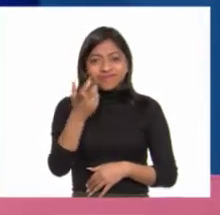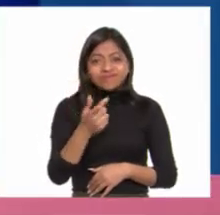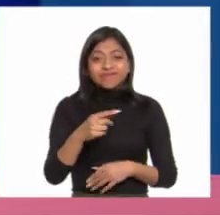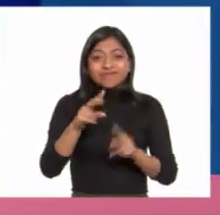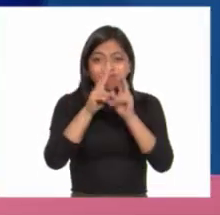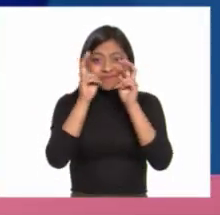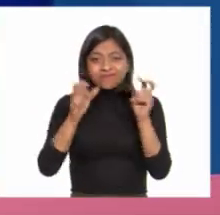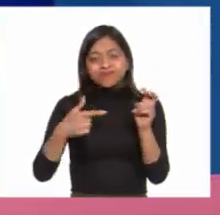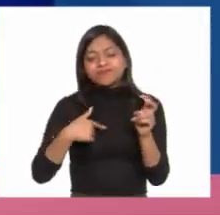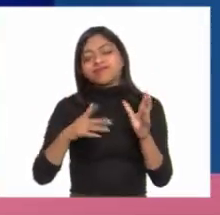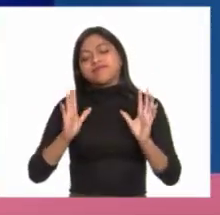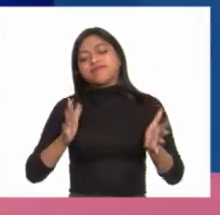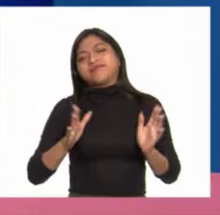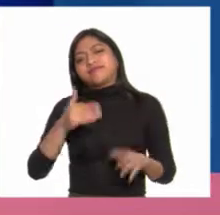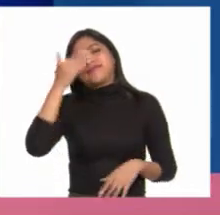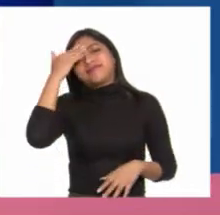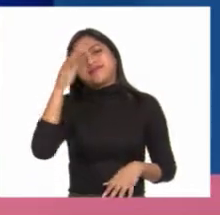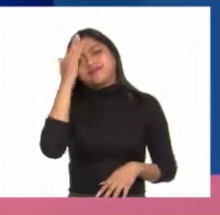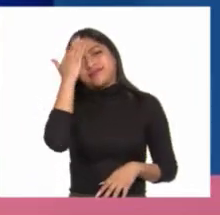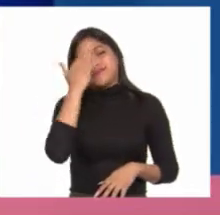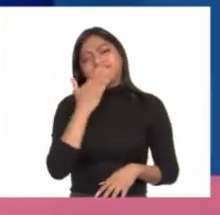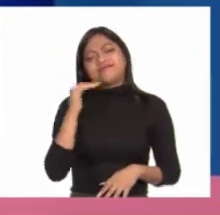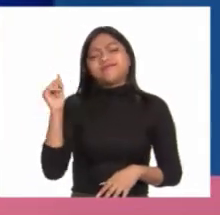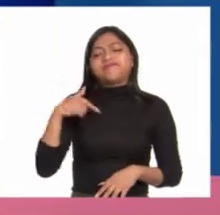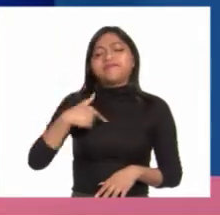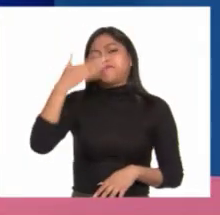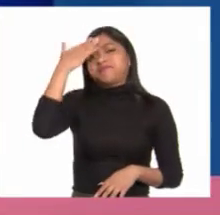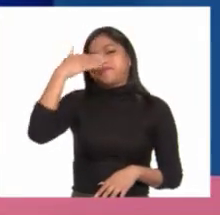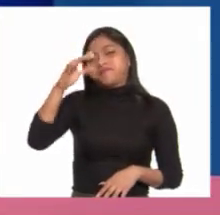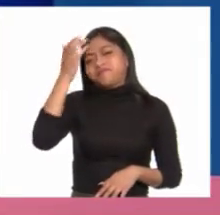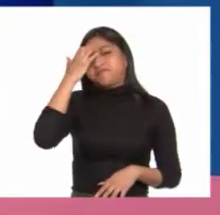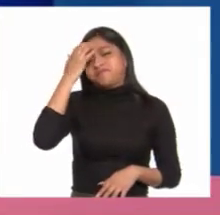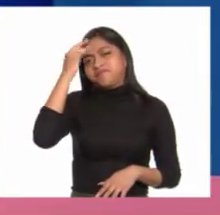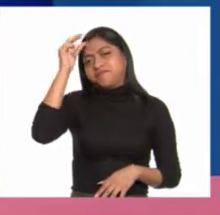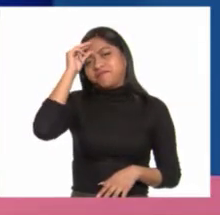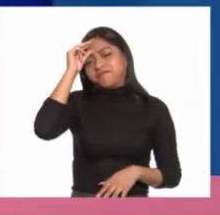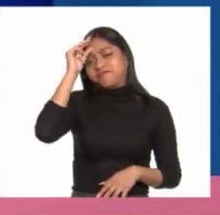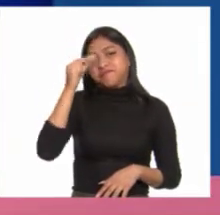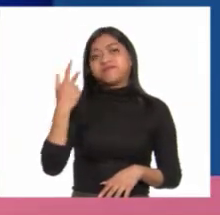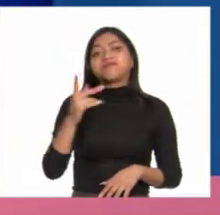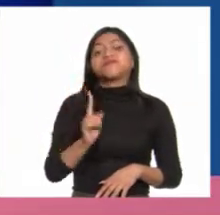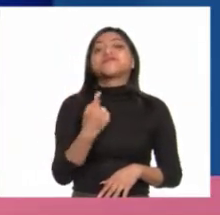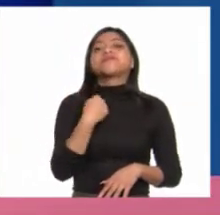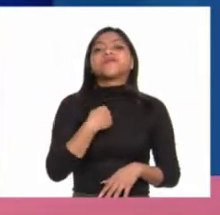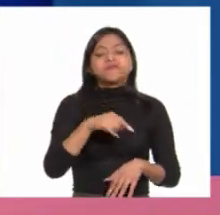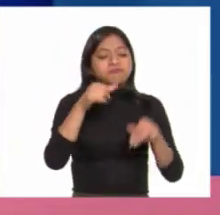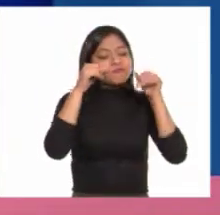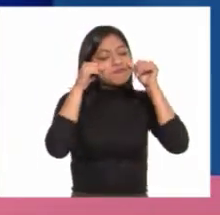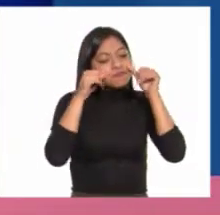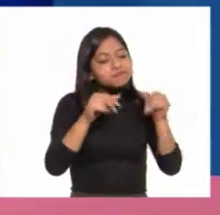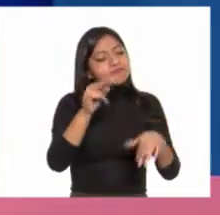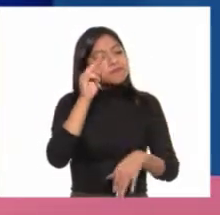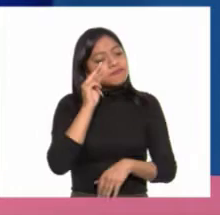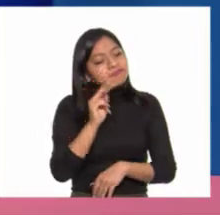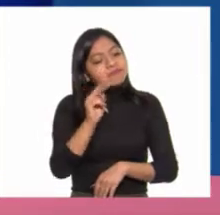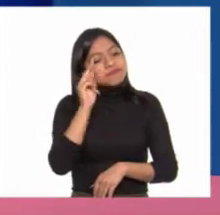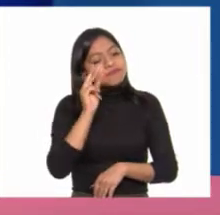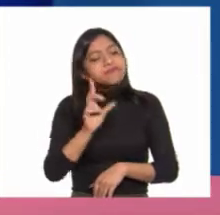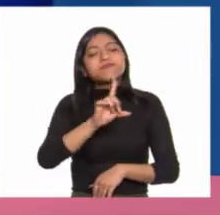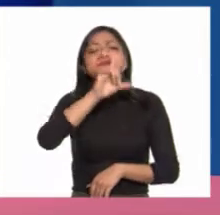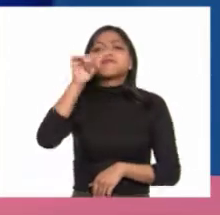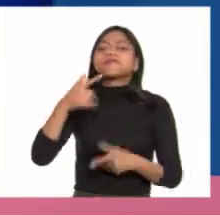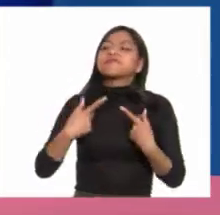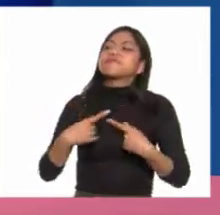en el que me siento con muchos conocimientos. Bueno, solo tengo que observar y decirle a alguien lo que